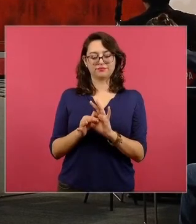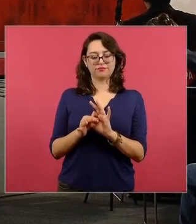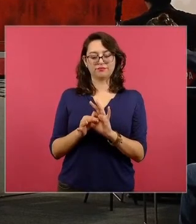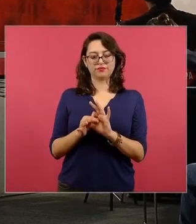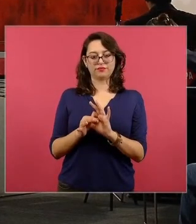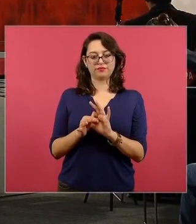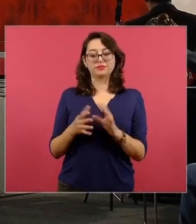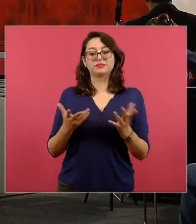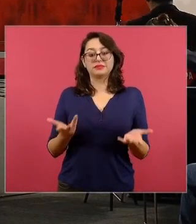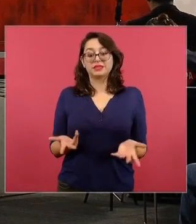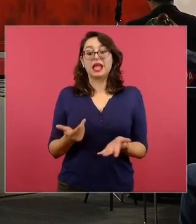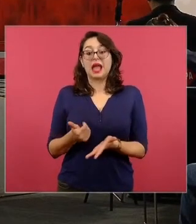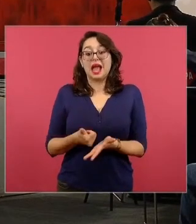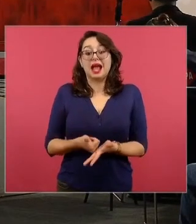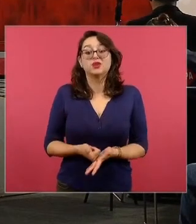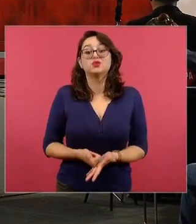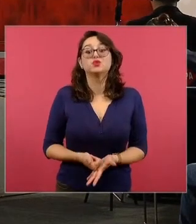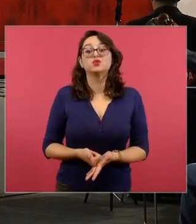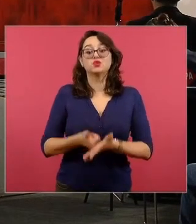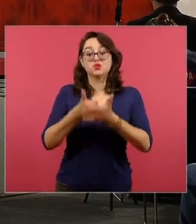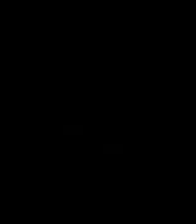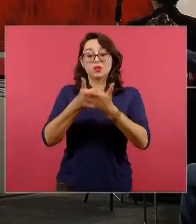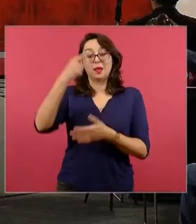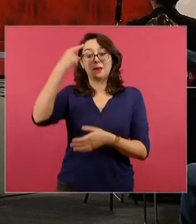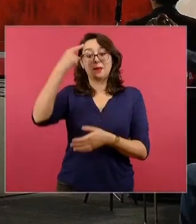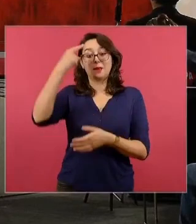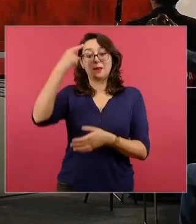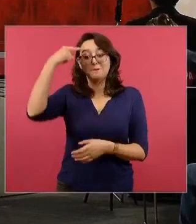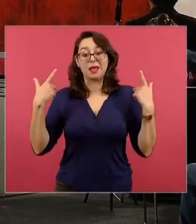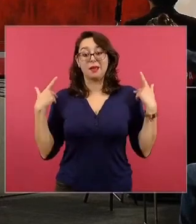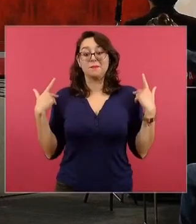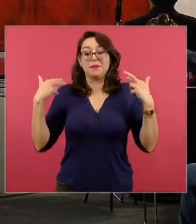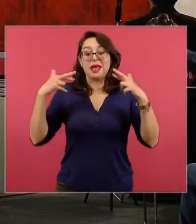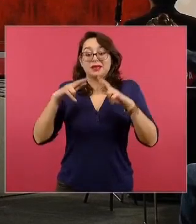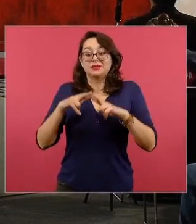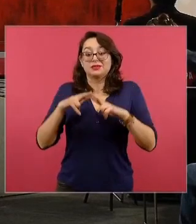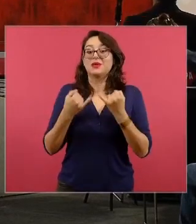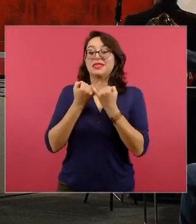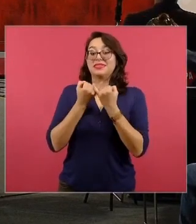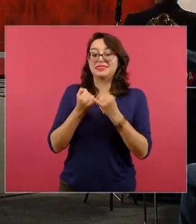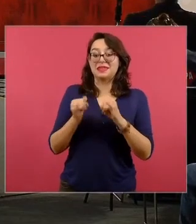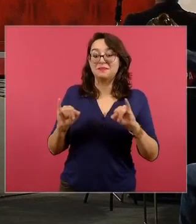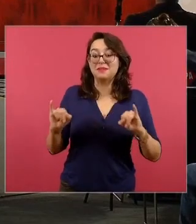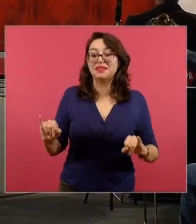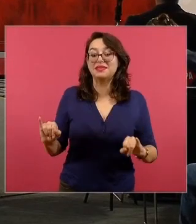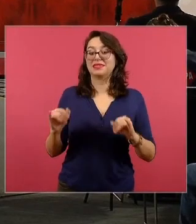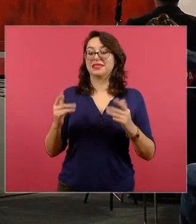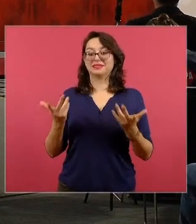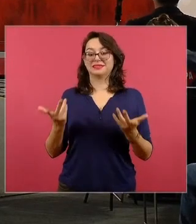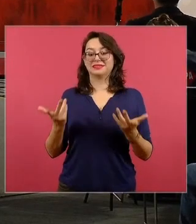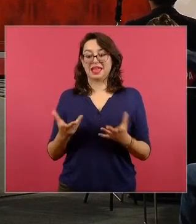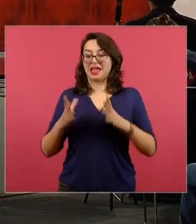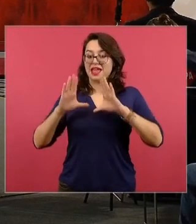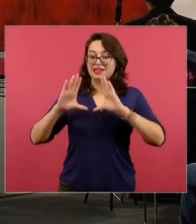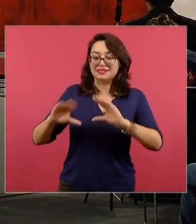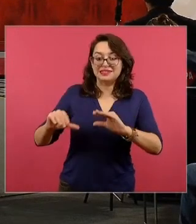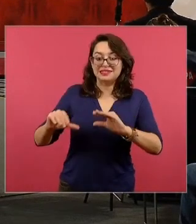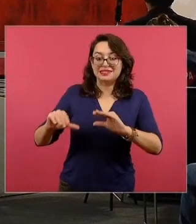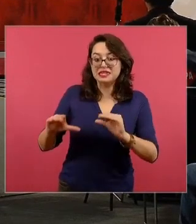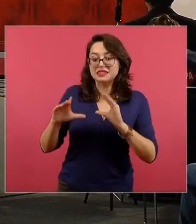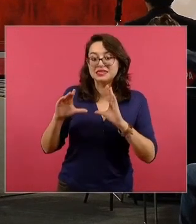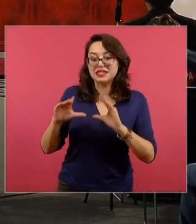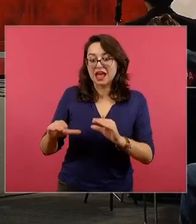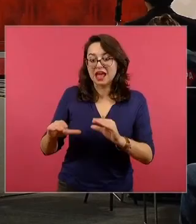Esto de alguna forma respeta la autonomía docente, una autonomía que ya ejercen los docentes desde hace